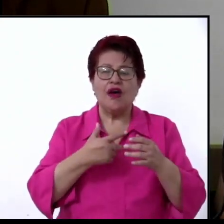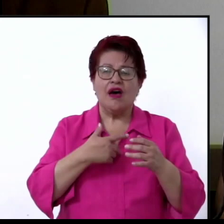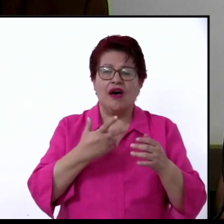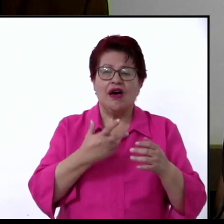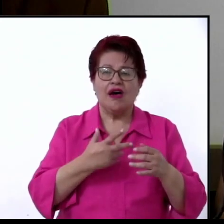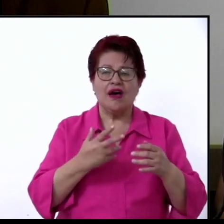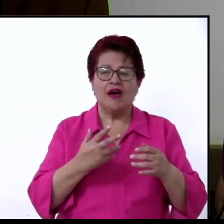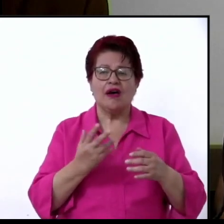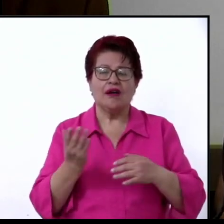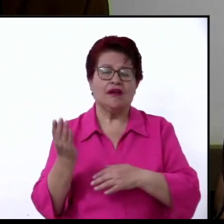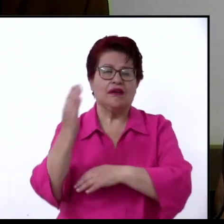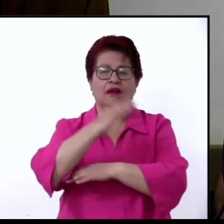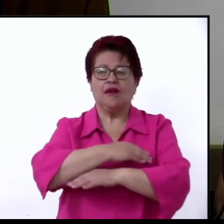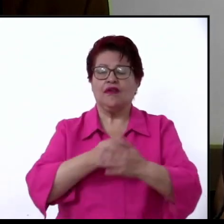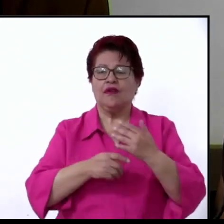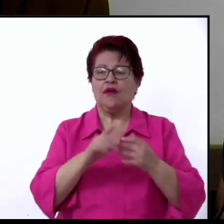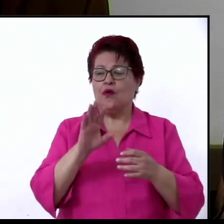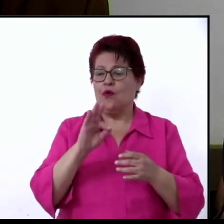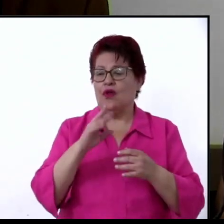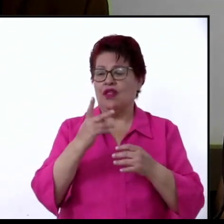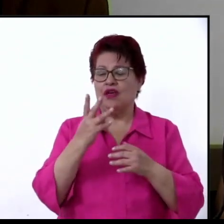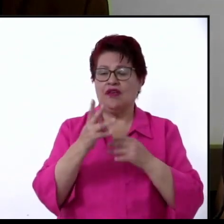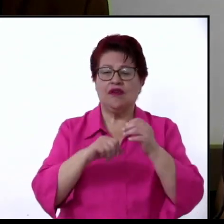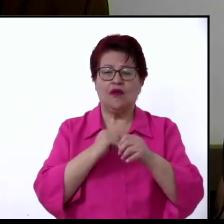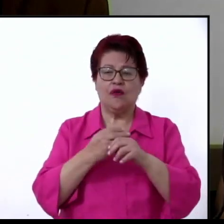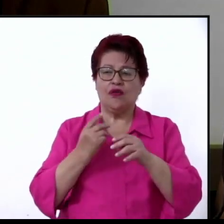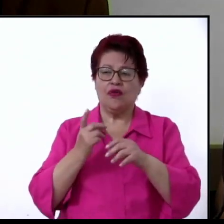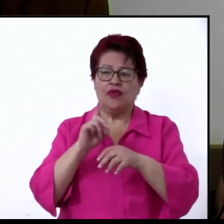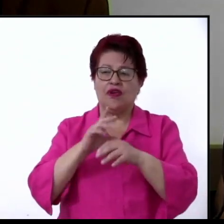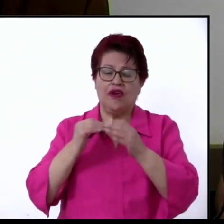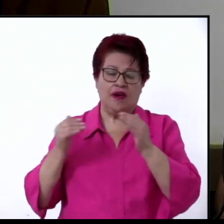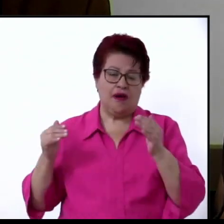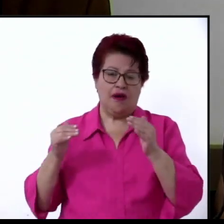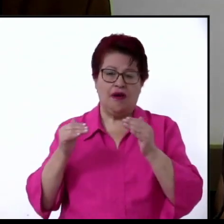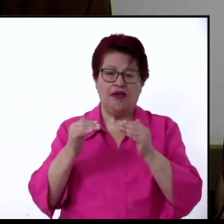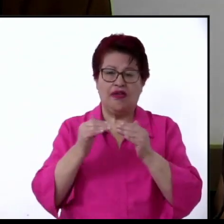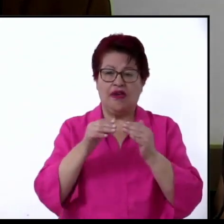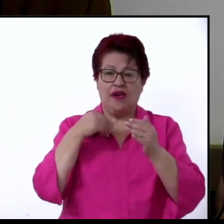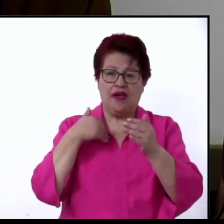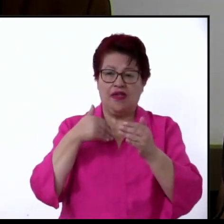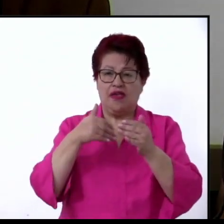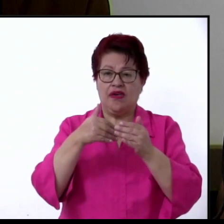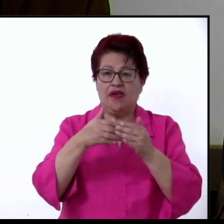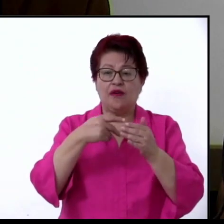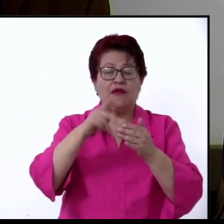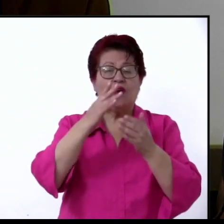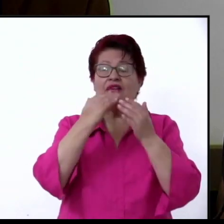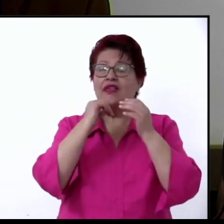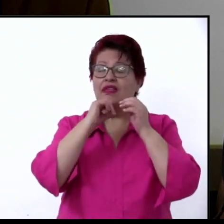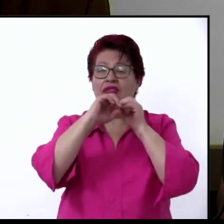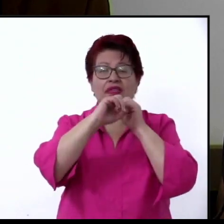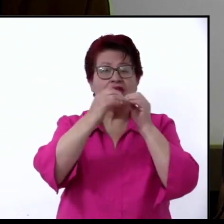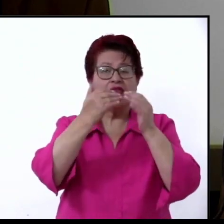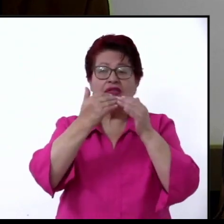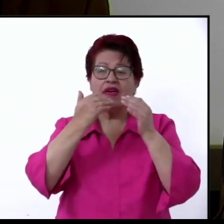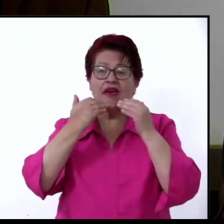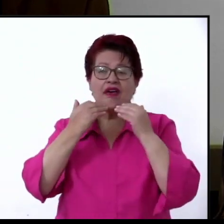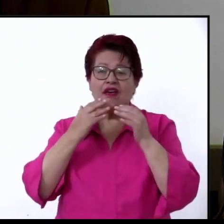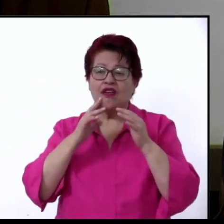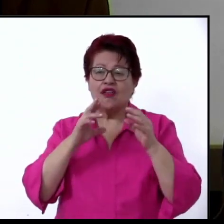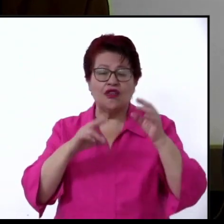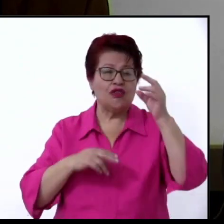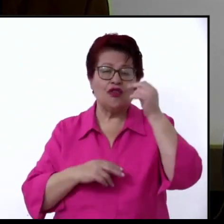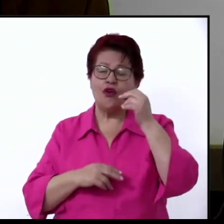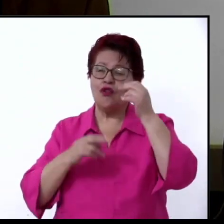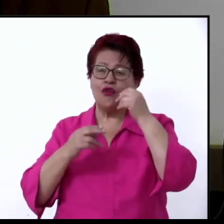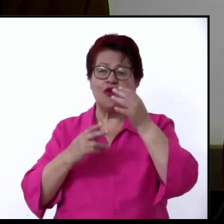un lapso de tiempo de 45 días, cuando en nuestra ciudad y en el país antes no existían esas consideraciones. Hoy